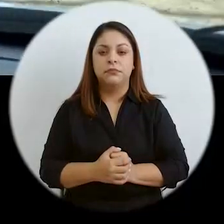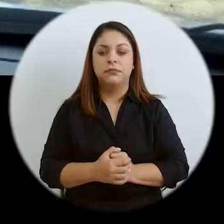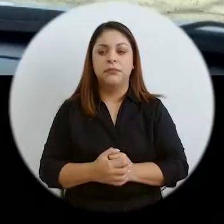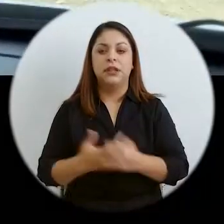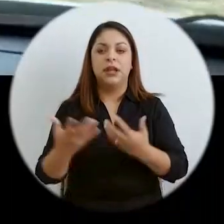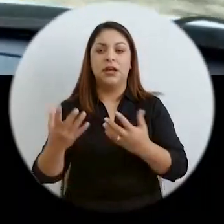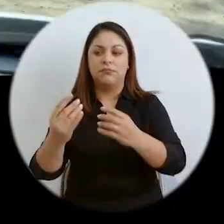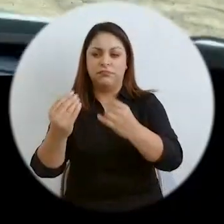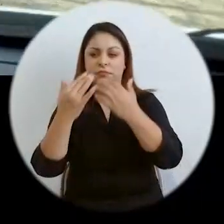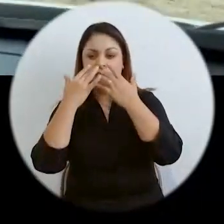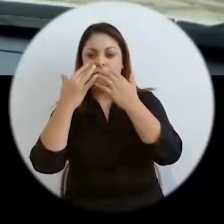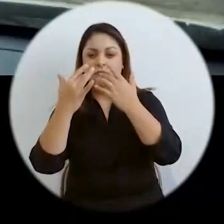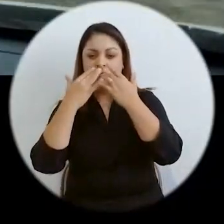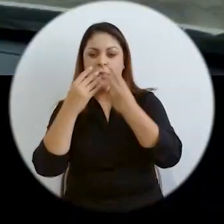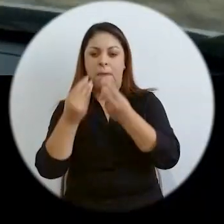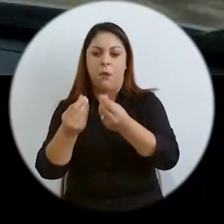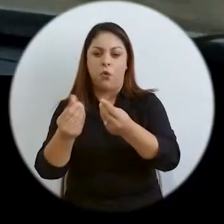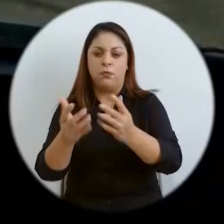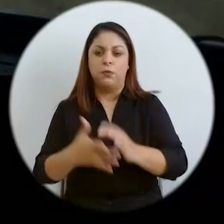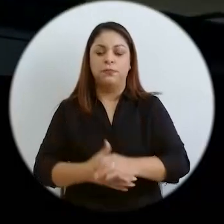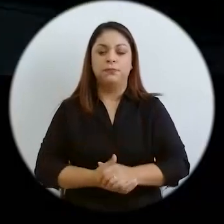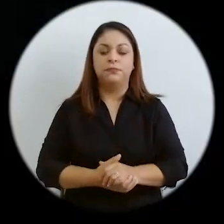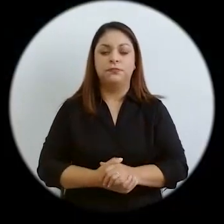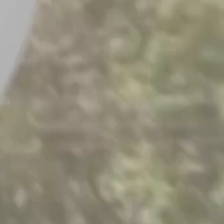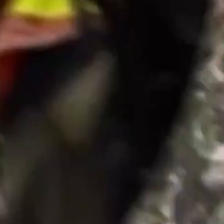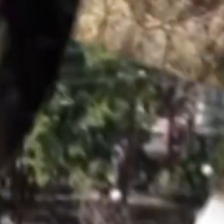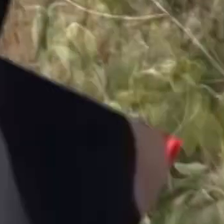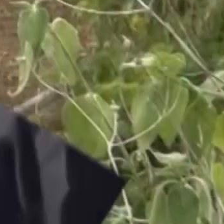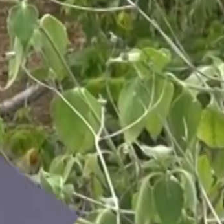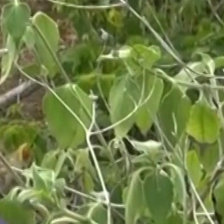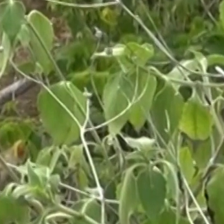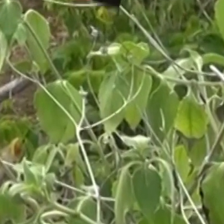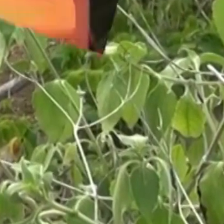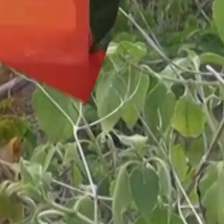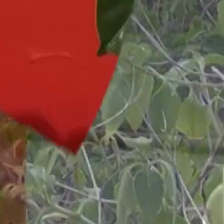respiran entonces partículas de polvo fino.